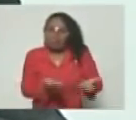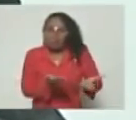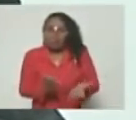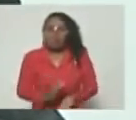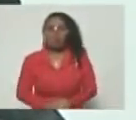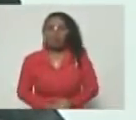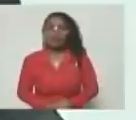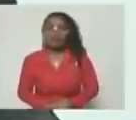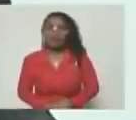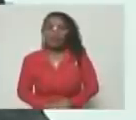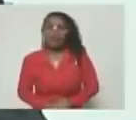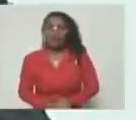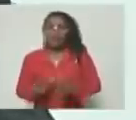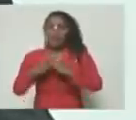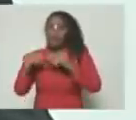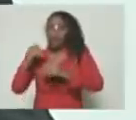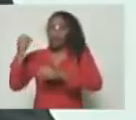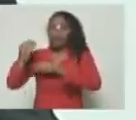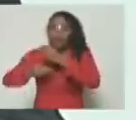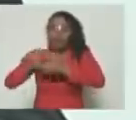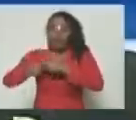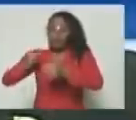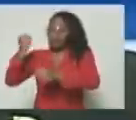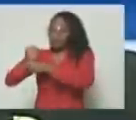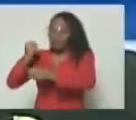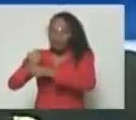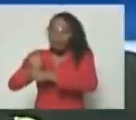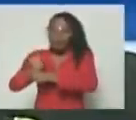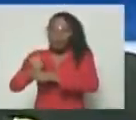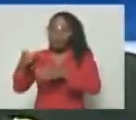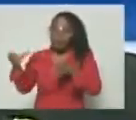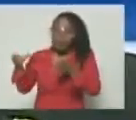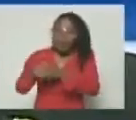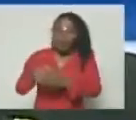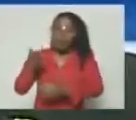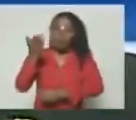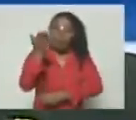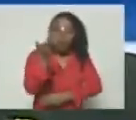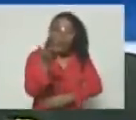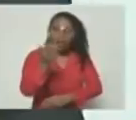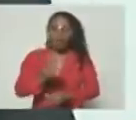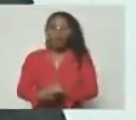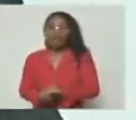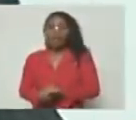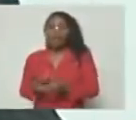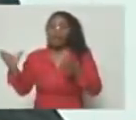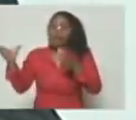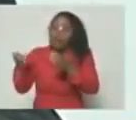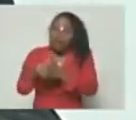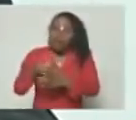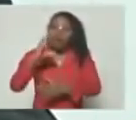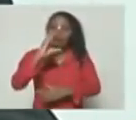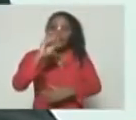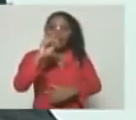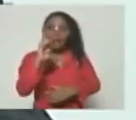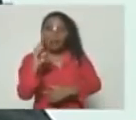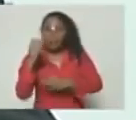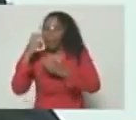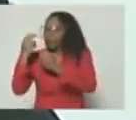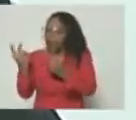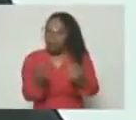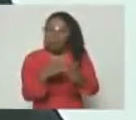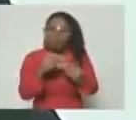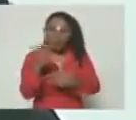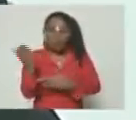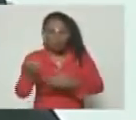Y todos los que hicieron sus gestiones y se reunieron con usted y se reunieron en el CNE, bienvenido eso. Todo eso es muy,